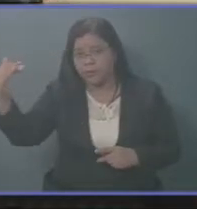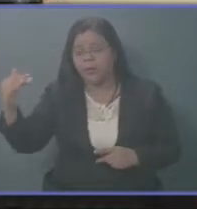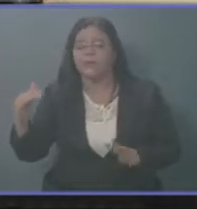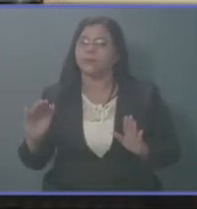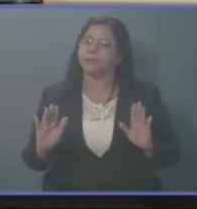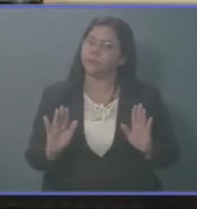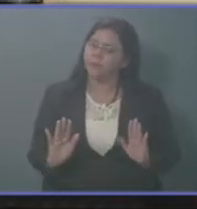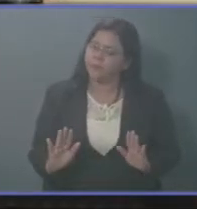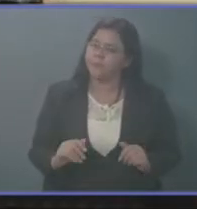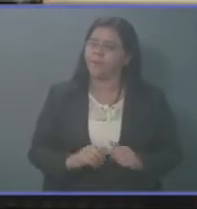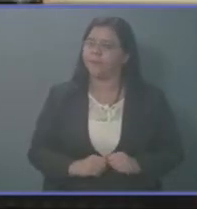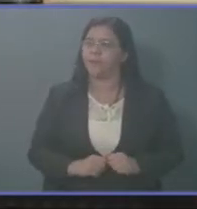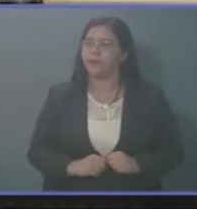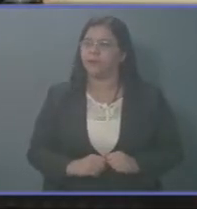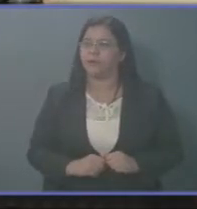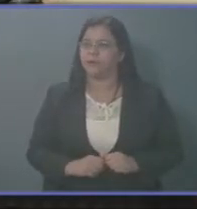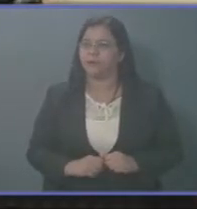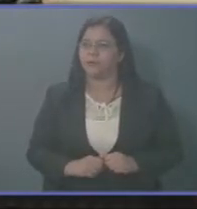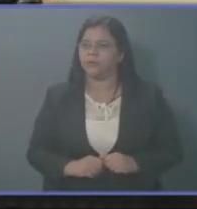que